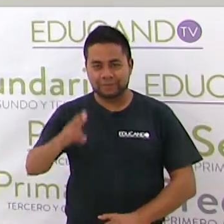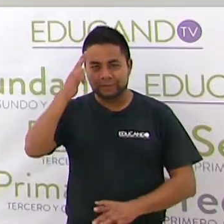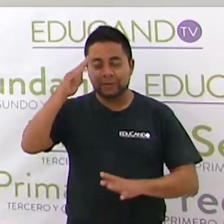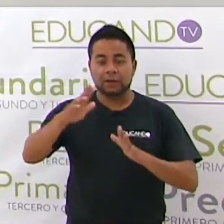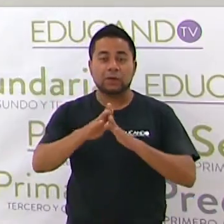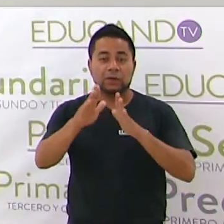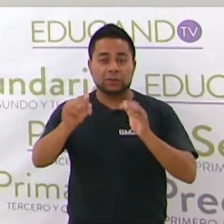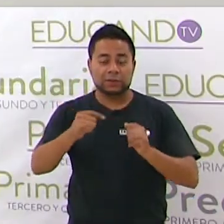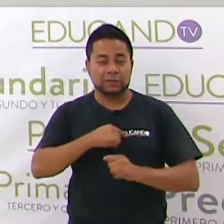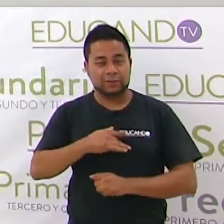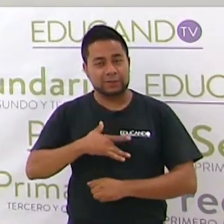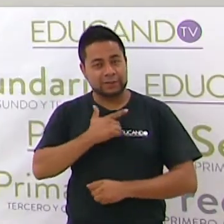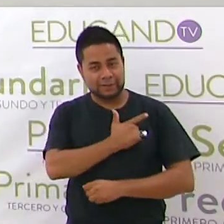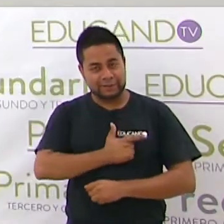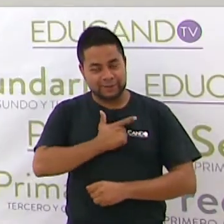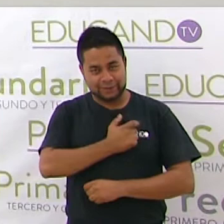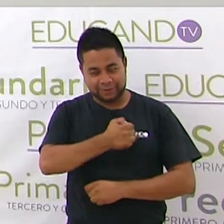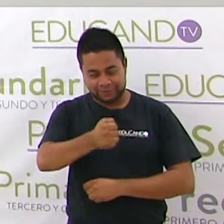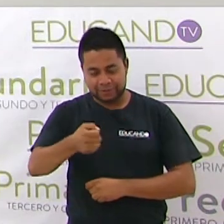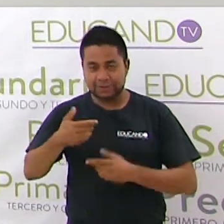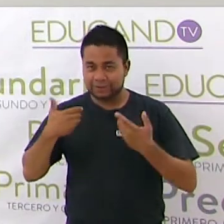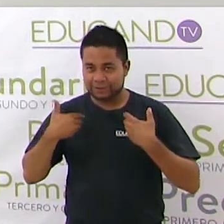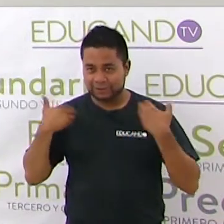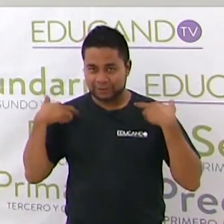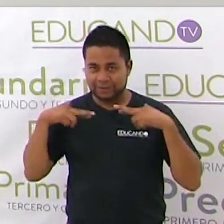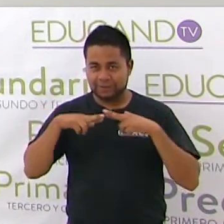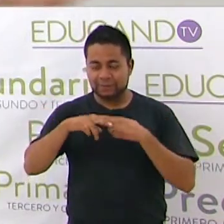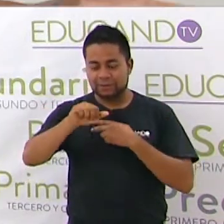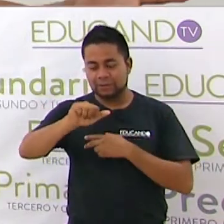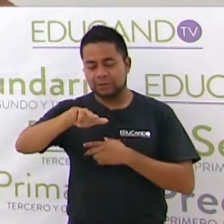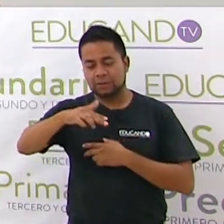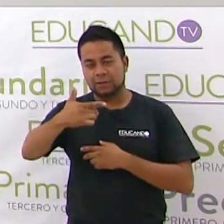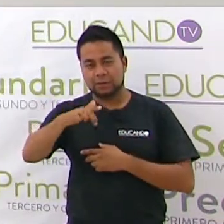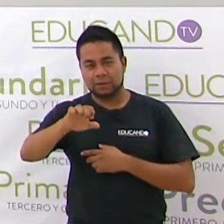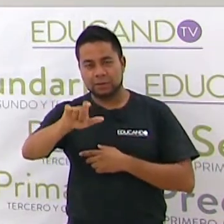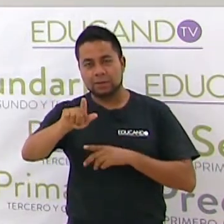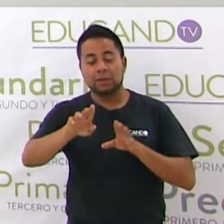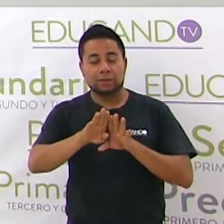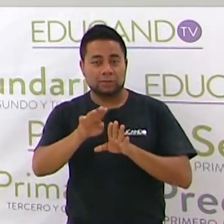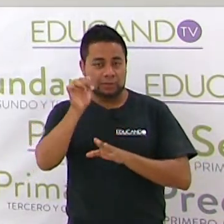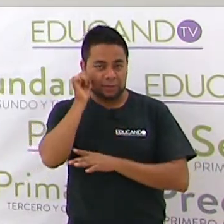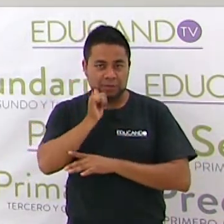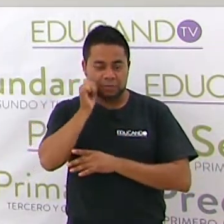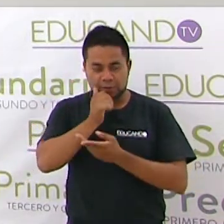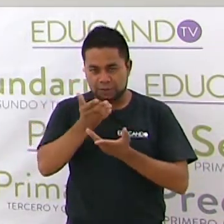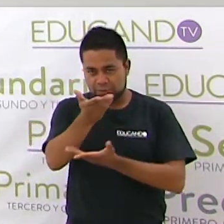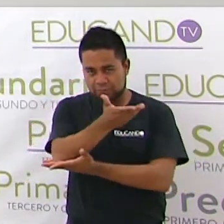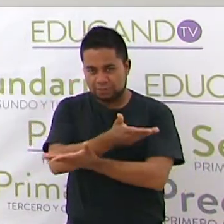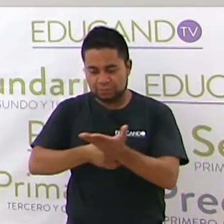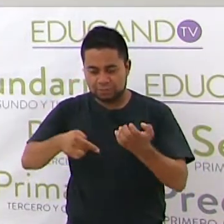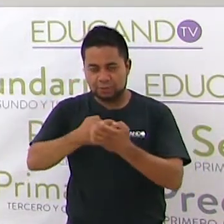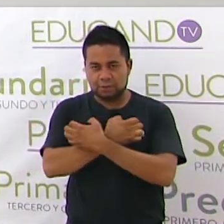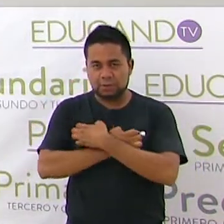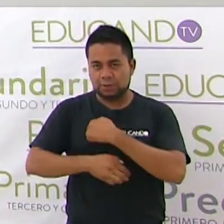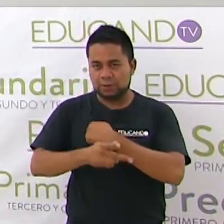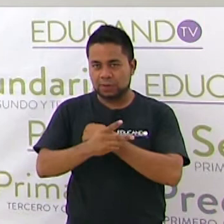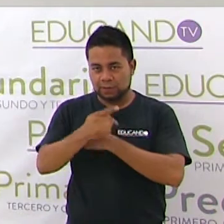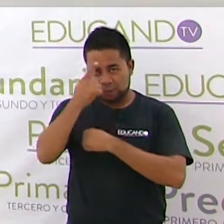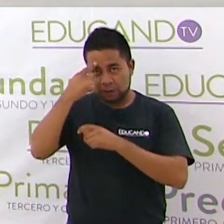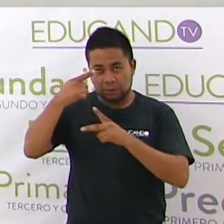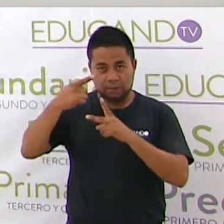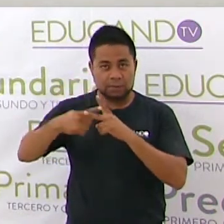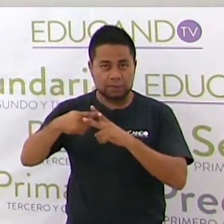Hola, ¿qué tal? ¿Cómo están? Me da mucho gusto saludarlos. Soy el profesor Ángel Fernando. Como siempre, aquí compartiendo con ustedes en Educando TV desafíos